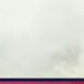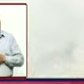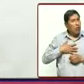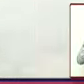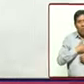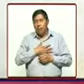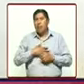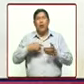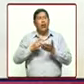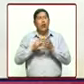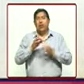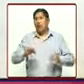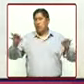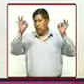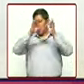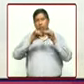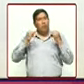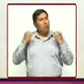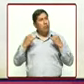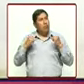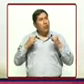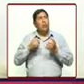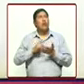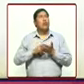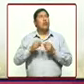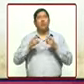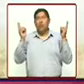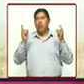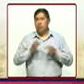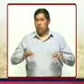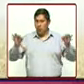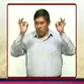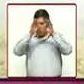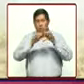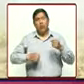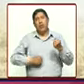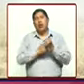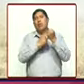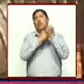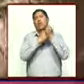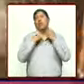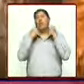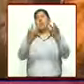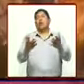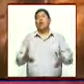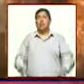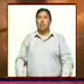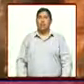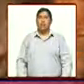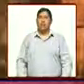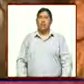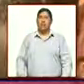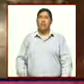adhiera a esta importante iniciativa, puesto de que es muy importante el apoyo que nos pueden brindar.